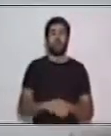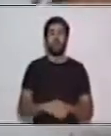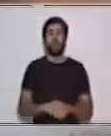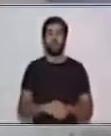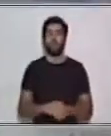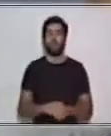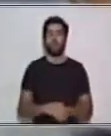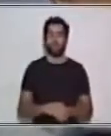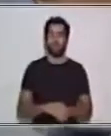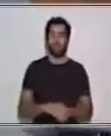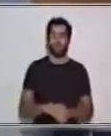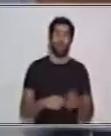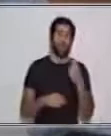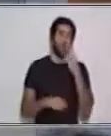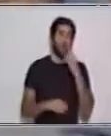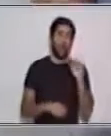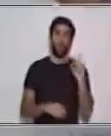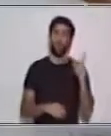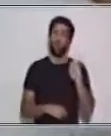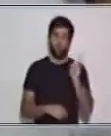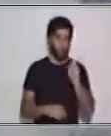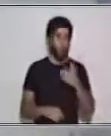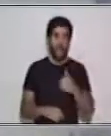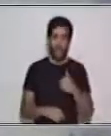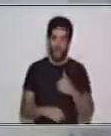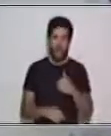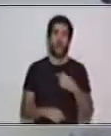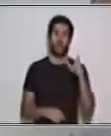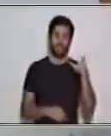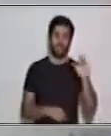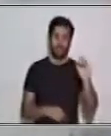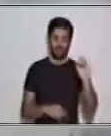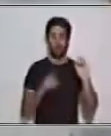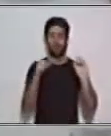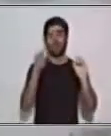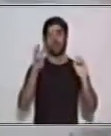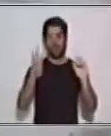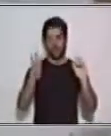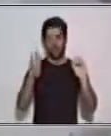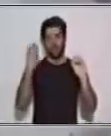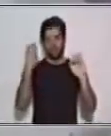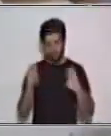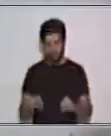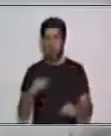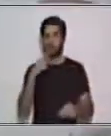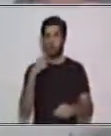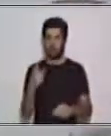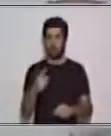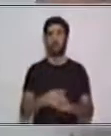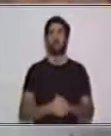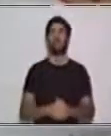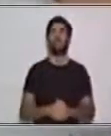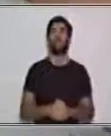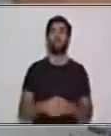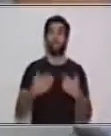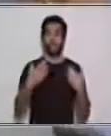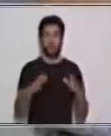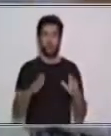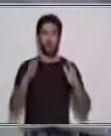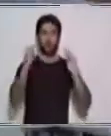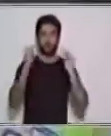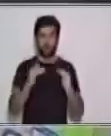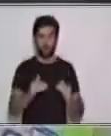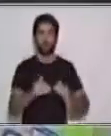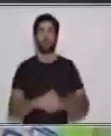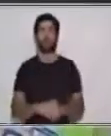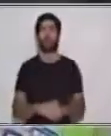Bien, entonces los que no tienen hermanos, dijeron 3 personas que no tienen hermanos, de esas 15 que se encuestaron. Ahora,